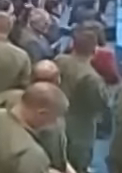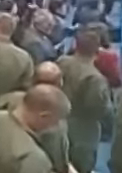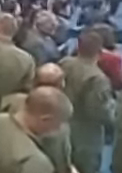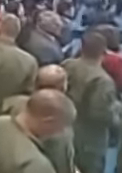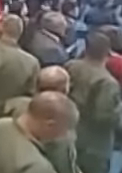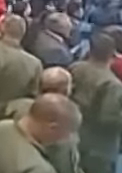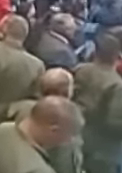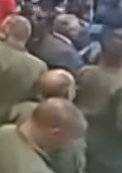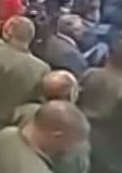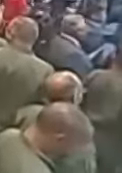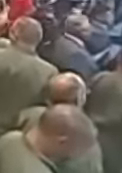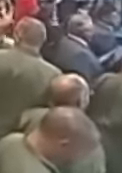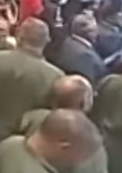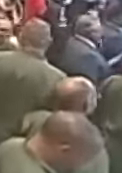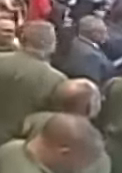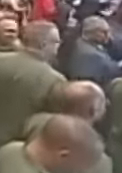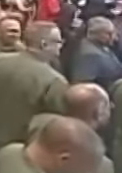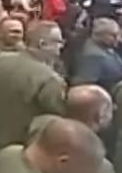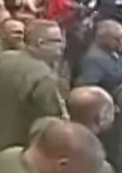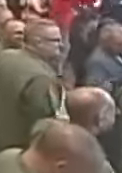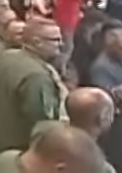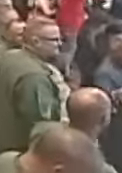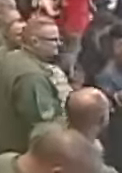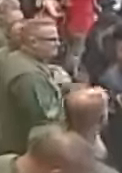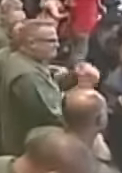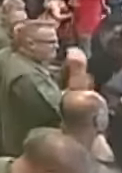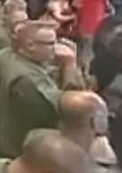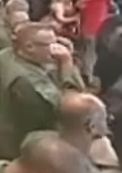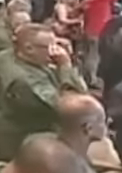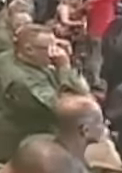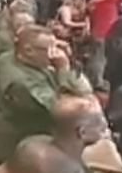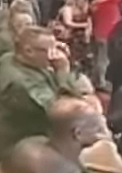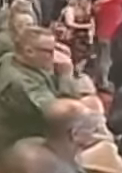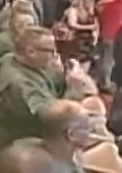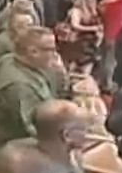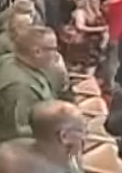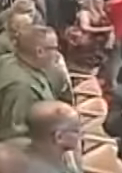1966. Por tanto, el laudo arbitral de París de